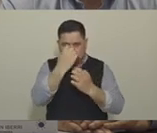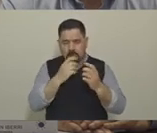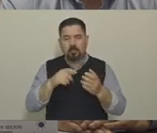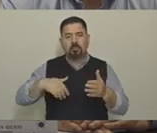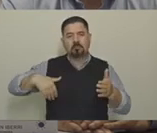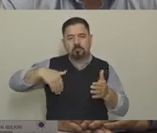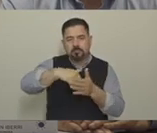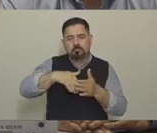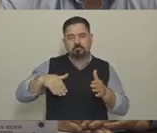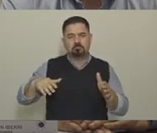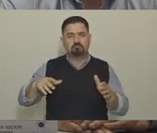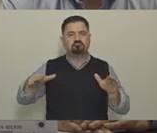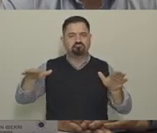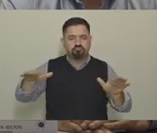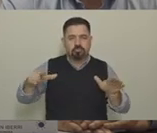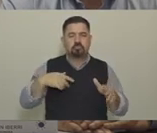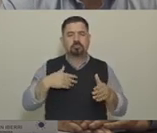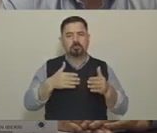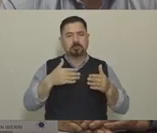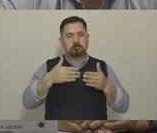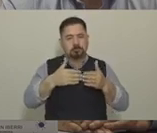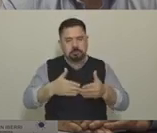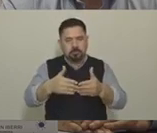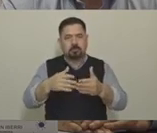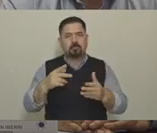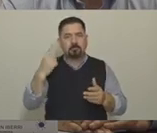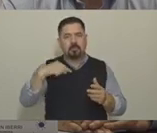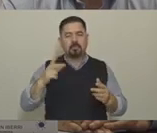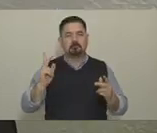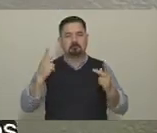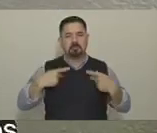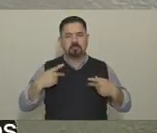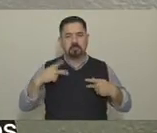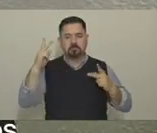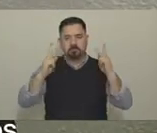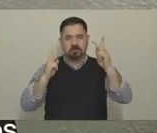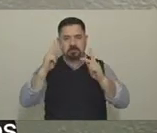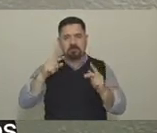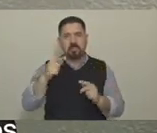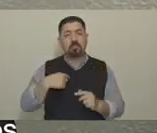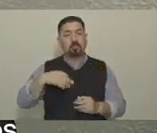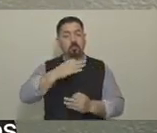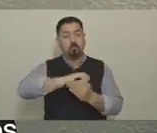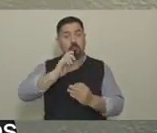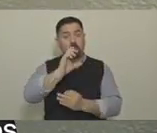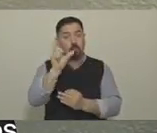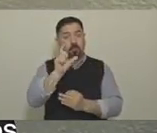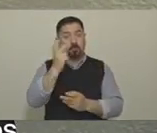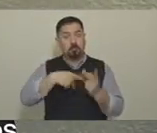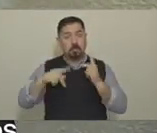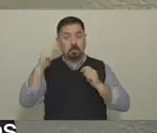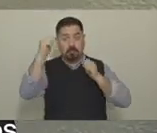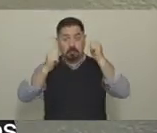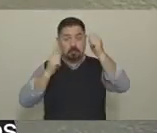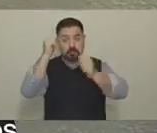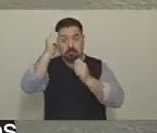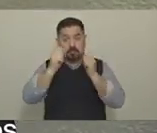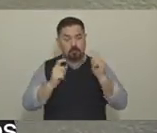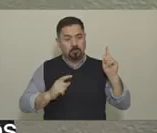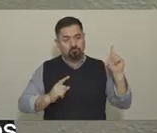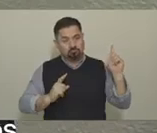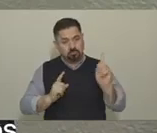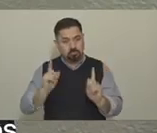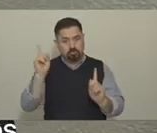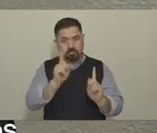centrales camioneras y puertos de entrada y salida de nuestro estado, para revisar a todos los pasajeros y